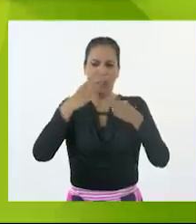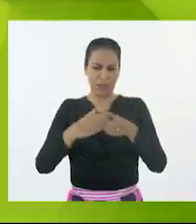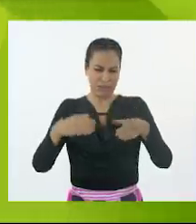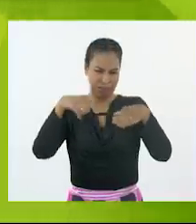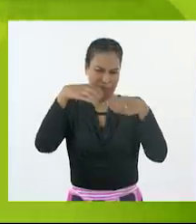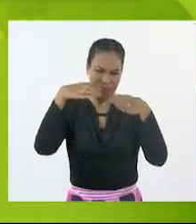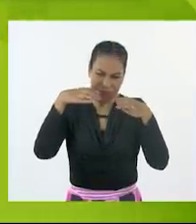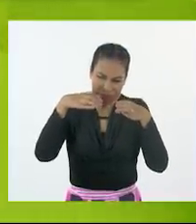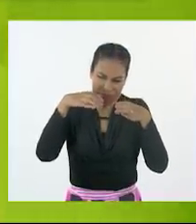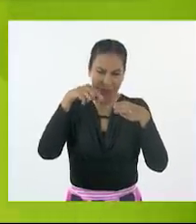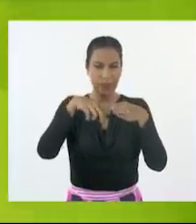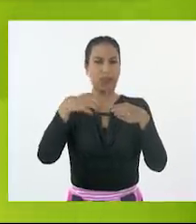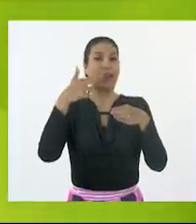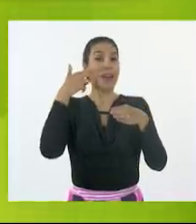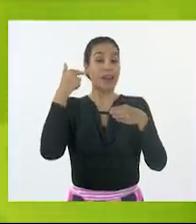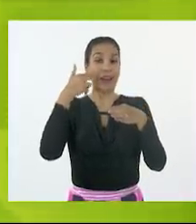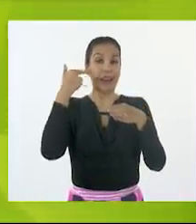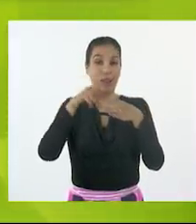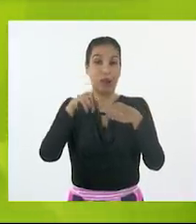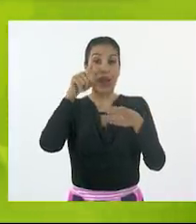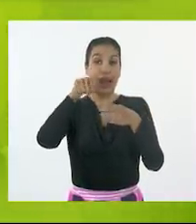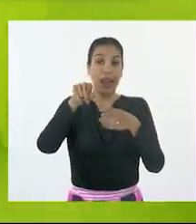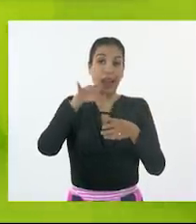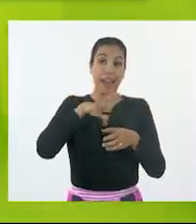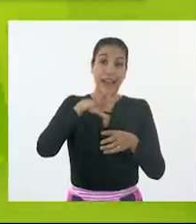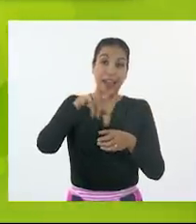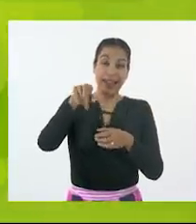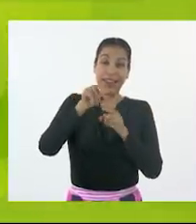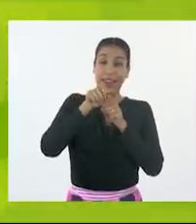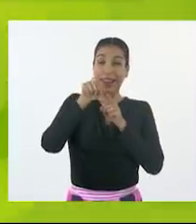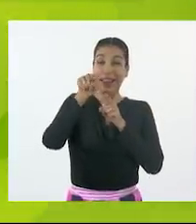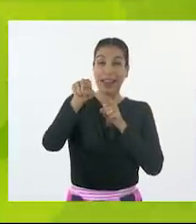el ratonzote que está allá.